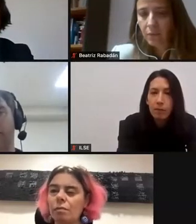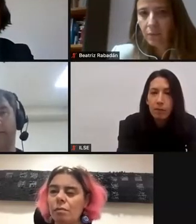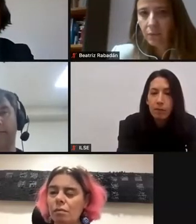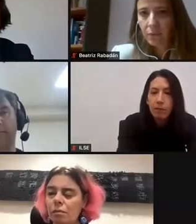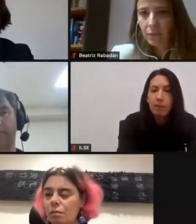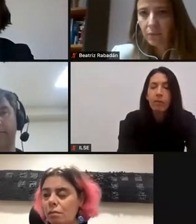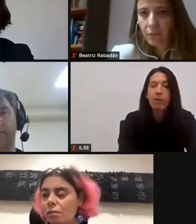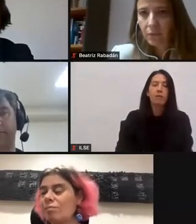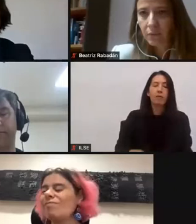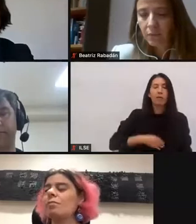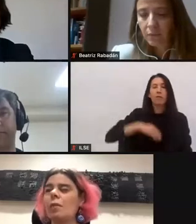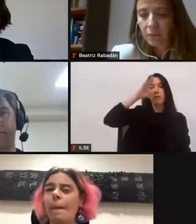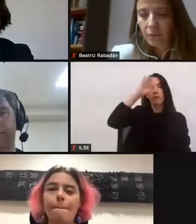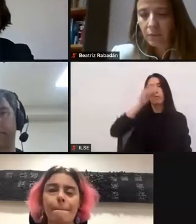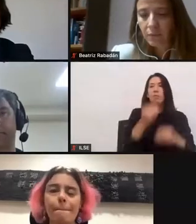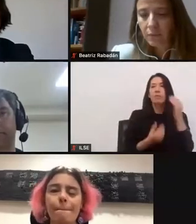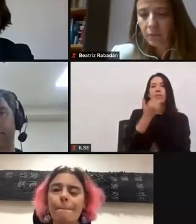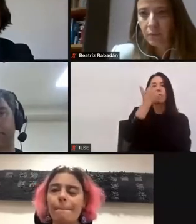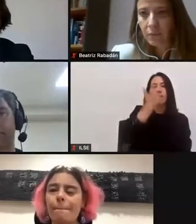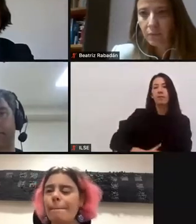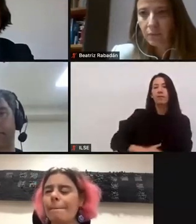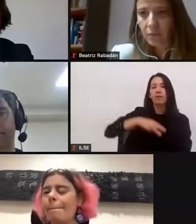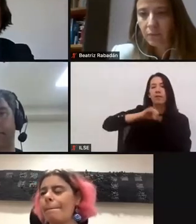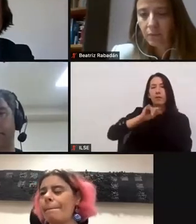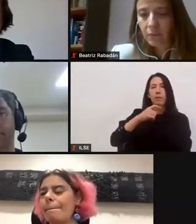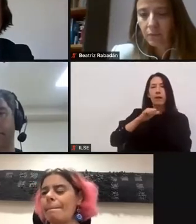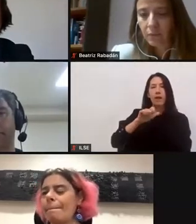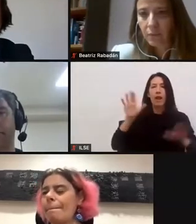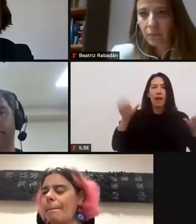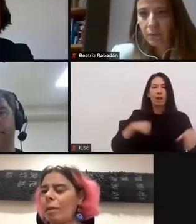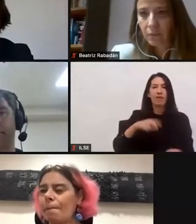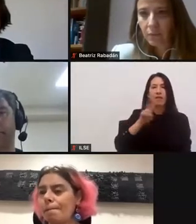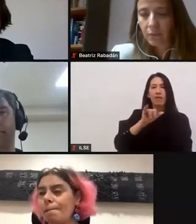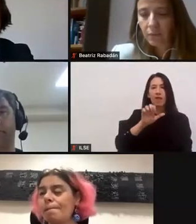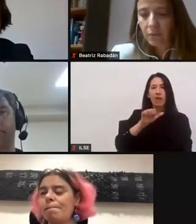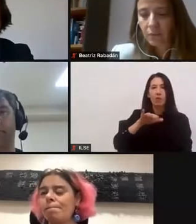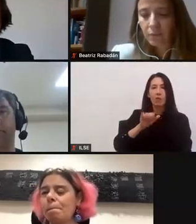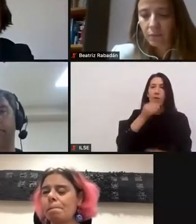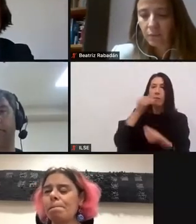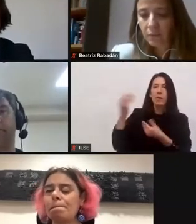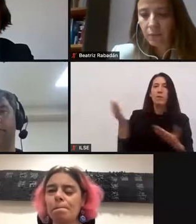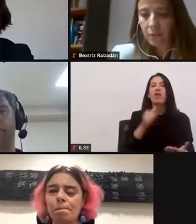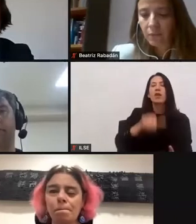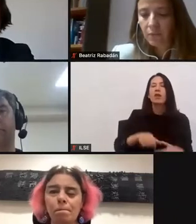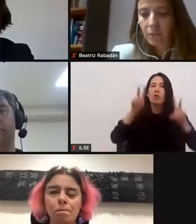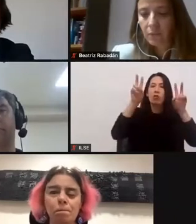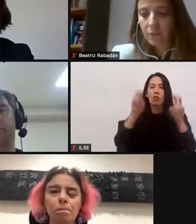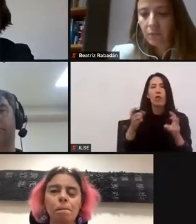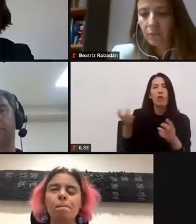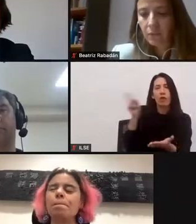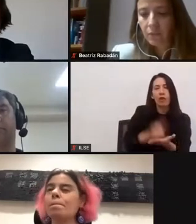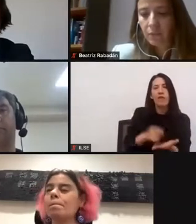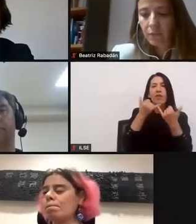Hola, buenos días. Soy Miguel Ángel Villanueva. Bienvenidos a esta nueva edición de los desayunos jurídicos que